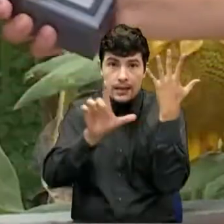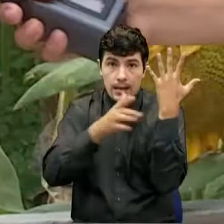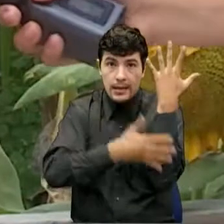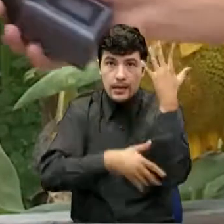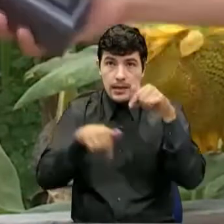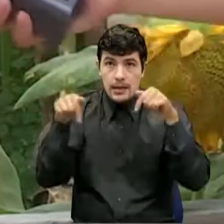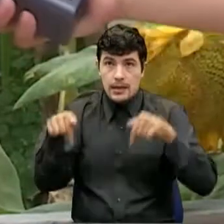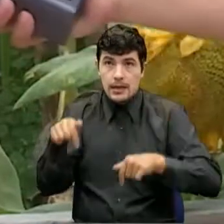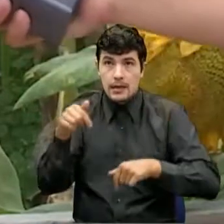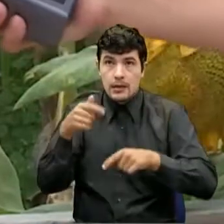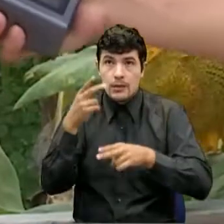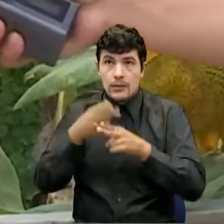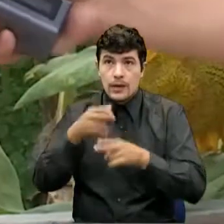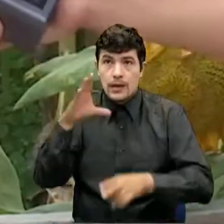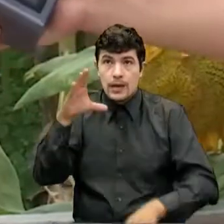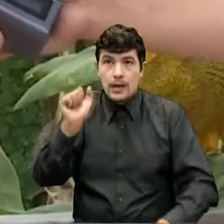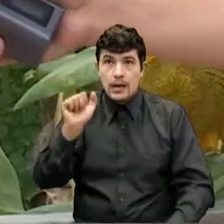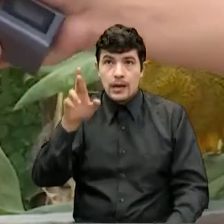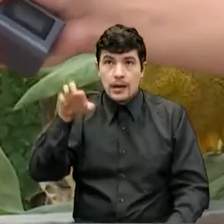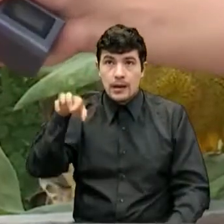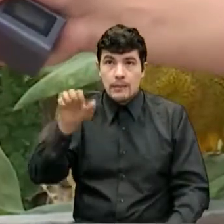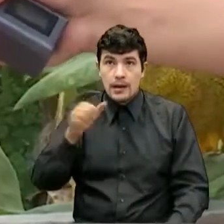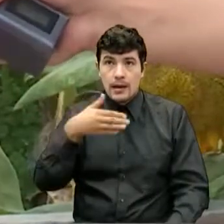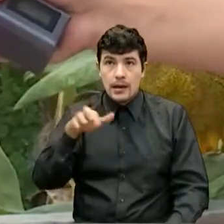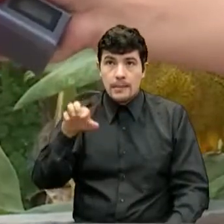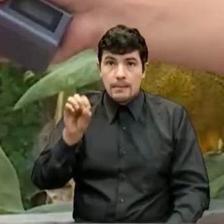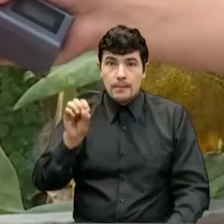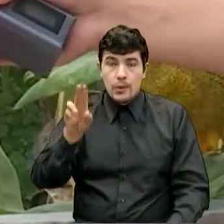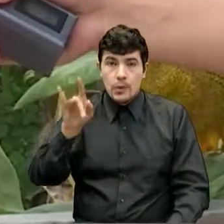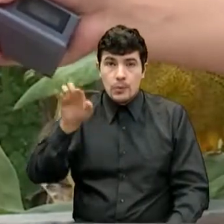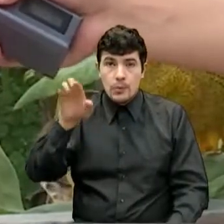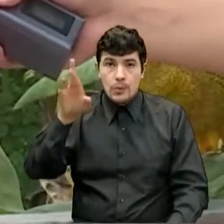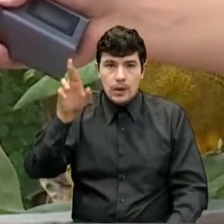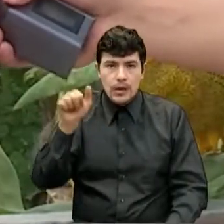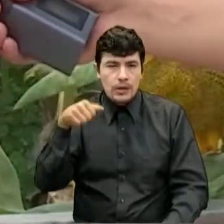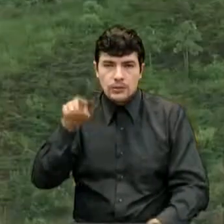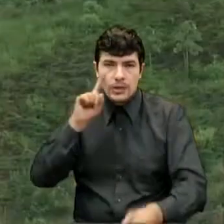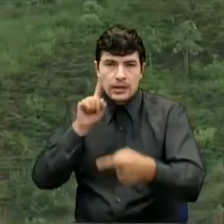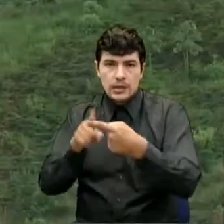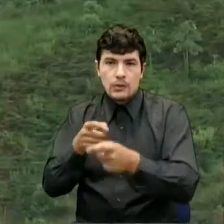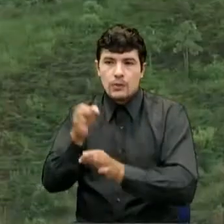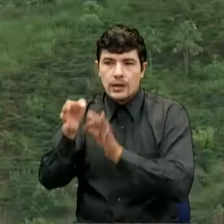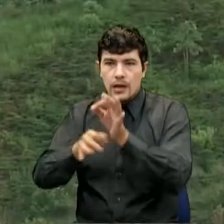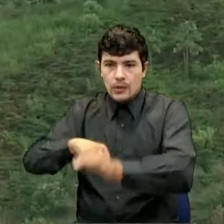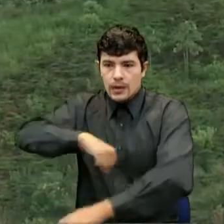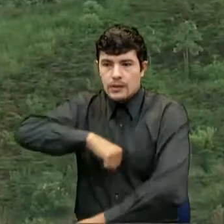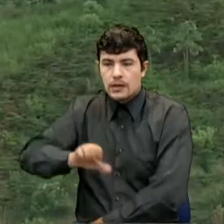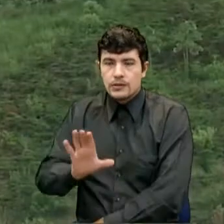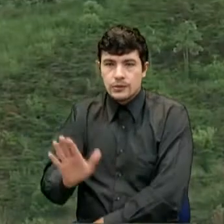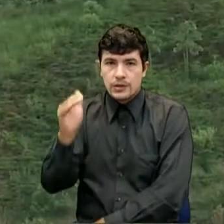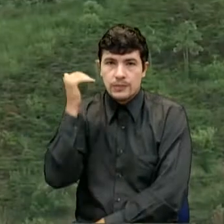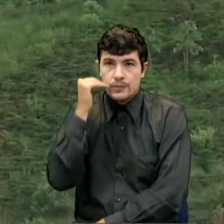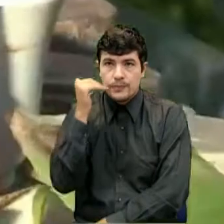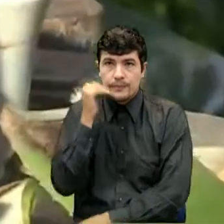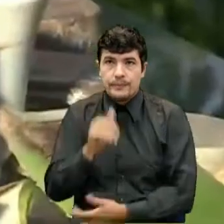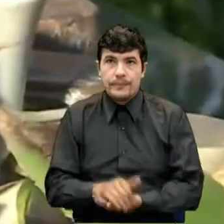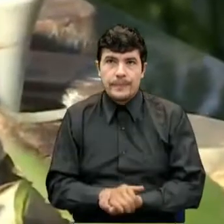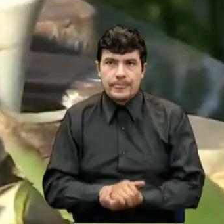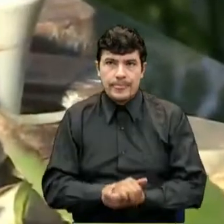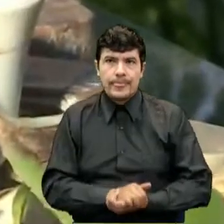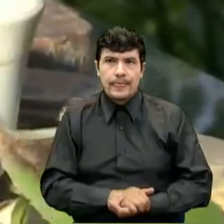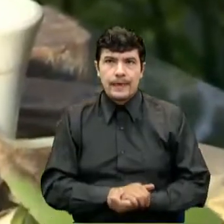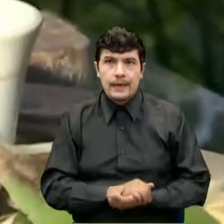cat para púrpura que es el que está como más ligado a la protección de la mujer las autoridades de lebrija han desarrollado